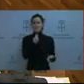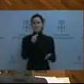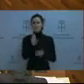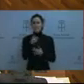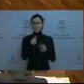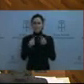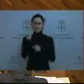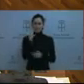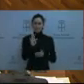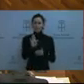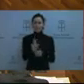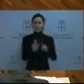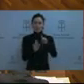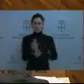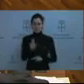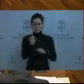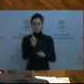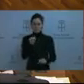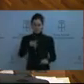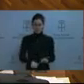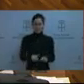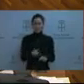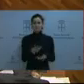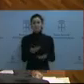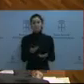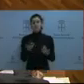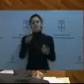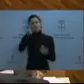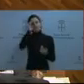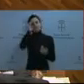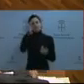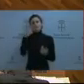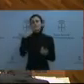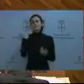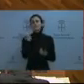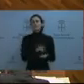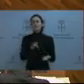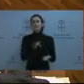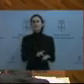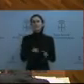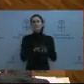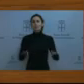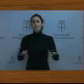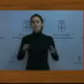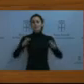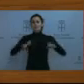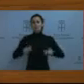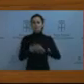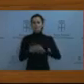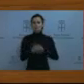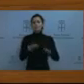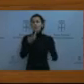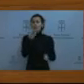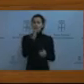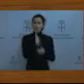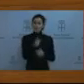año y, como pueden ver, hoy viene con la propuesta de lo que oyó en aquella mesa, donde uno de los ejemplos que